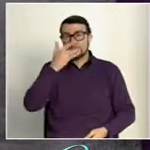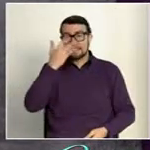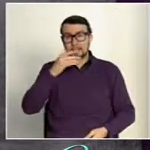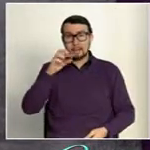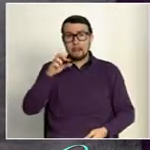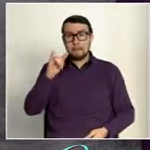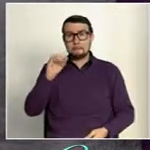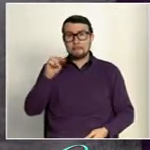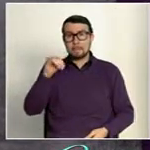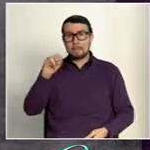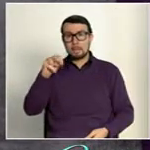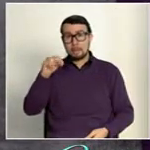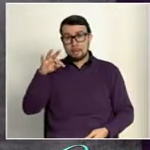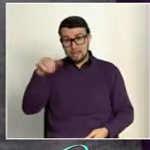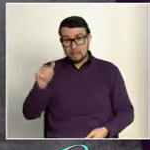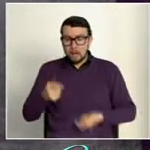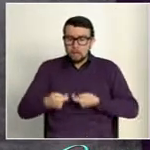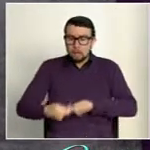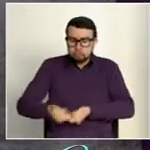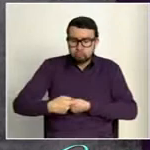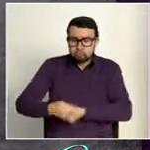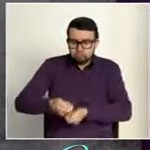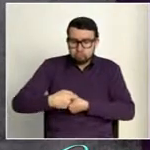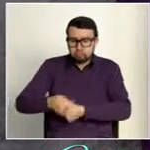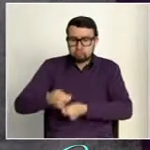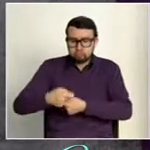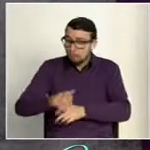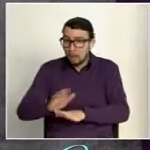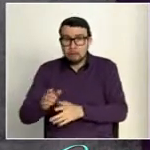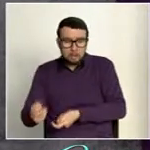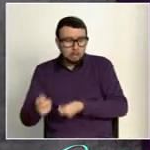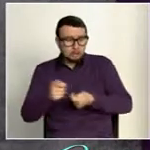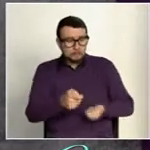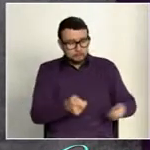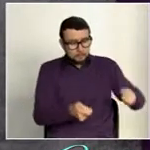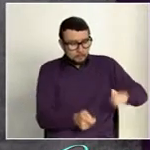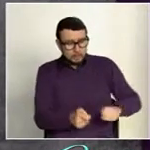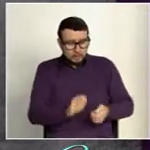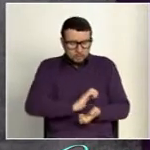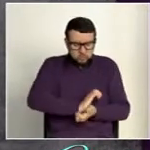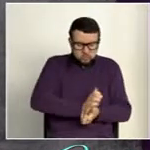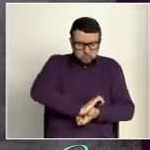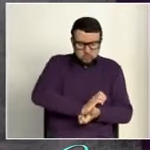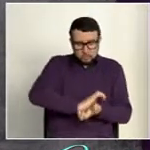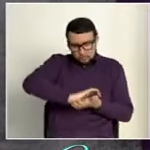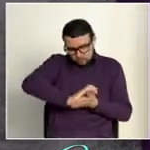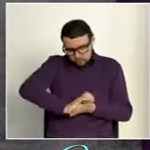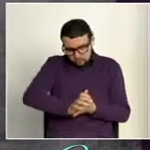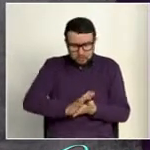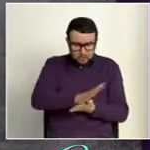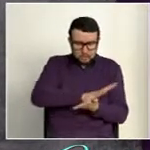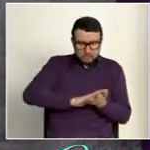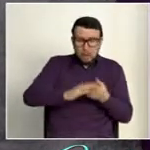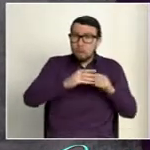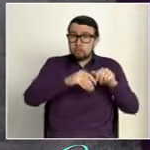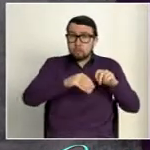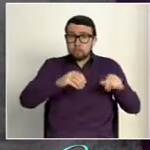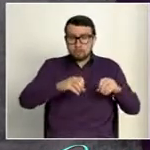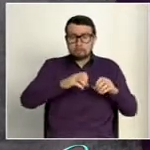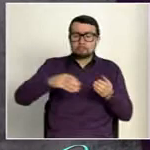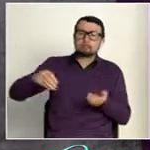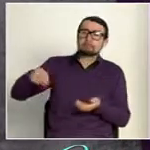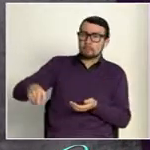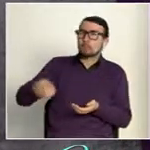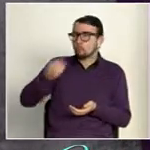se tritura y esto ustedes se lo van a agregar a los alimentos. Y aquellas personas que tienen